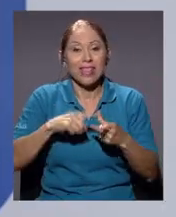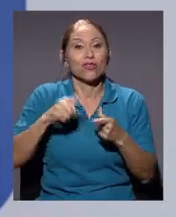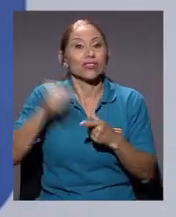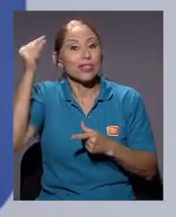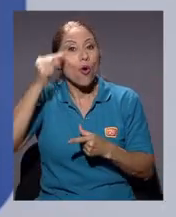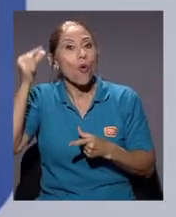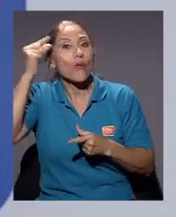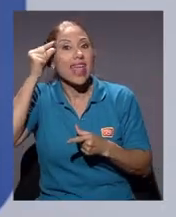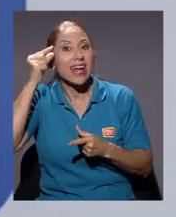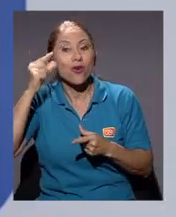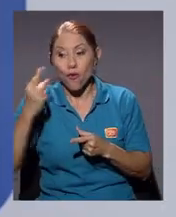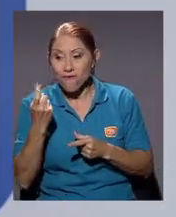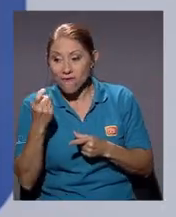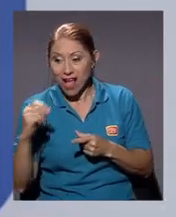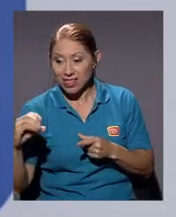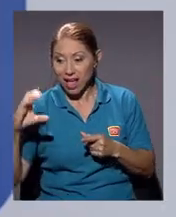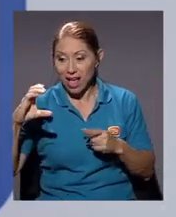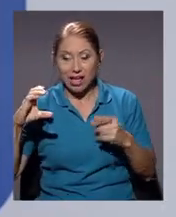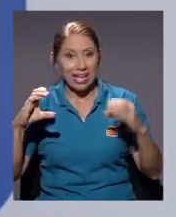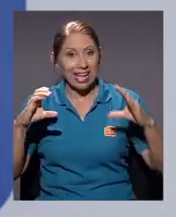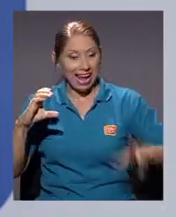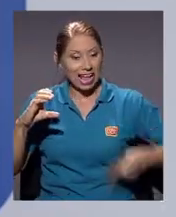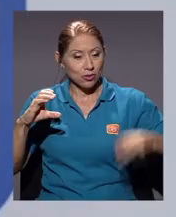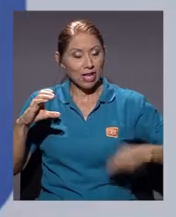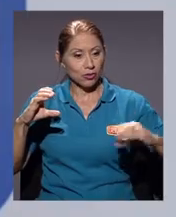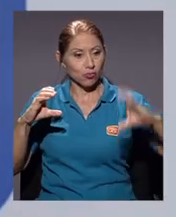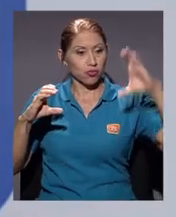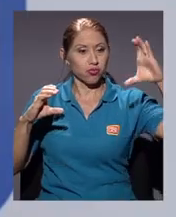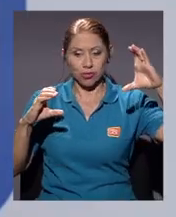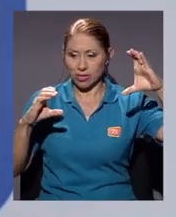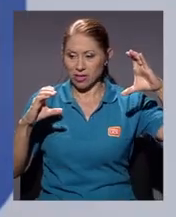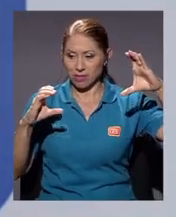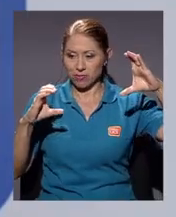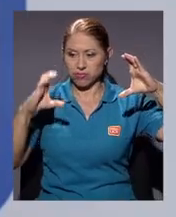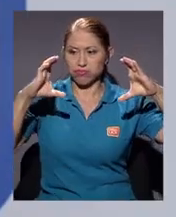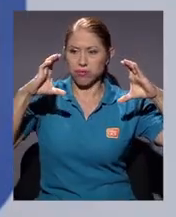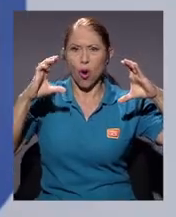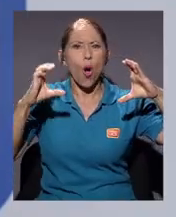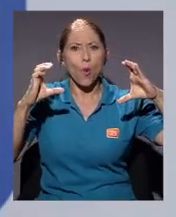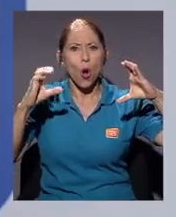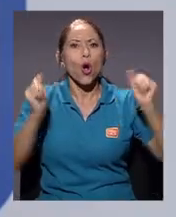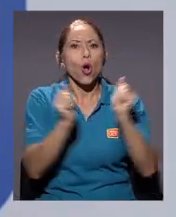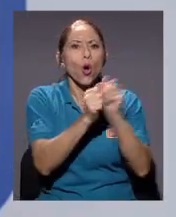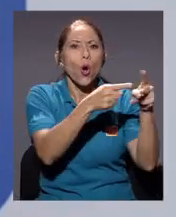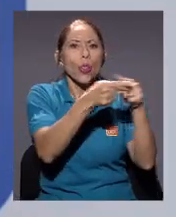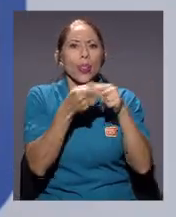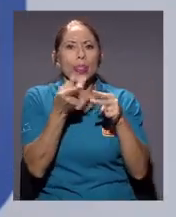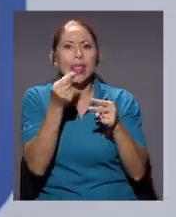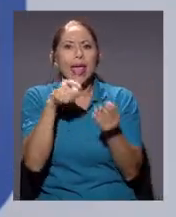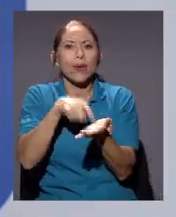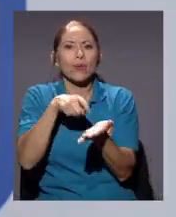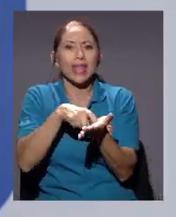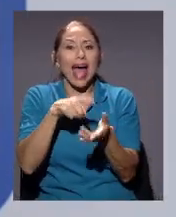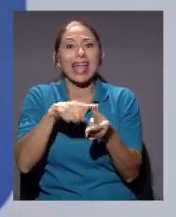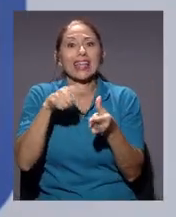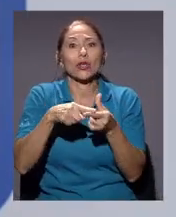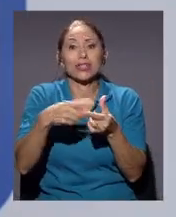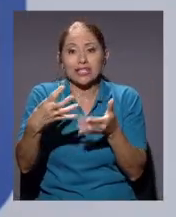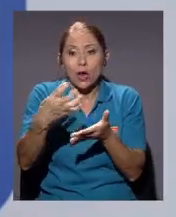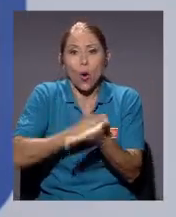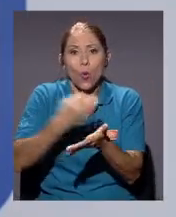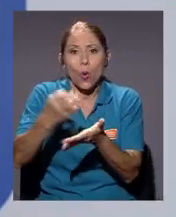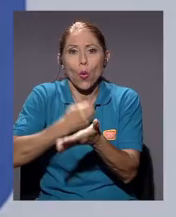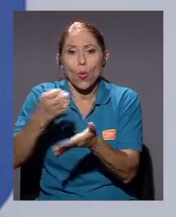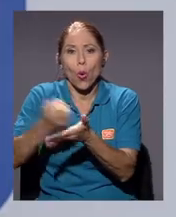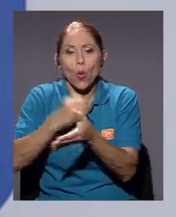financiar una parte de esos gastos a través de deuda y como sea así a través de deuda las tasas de interés aumentan